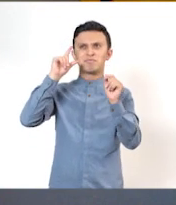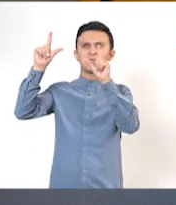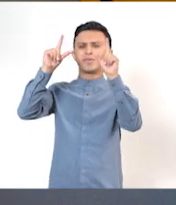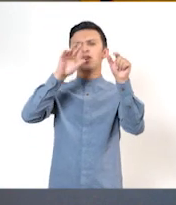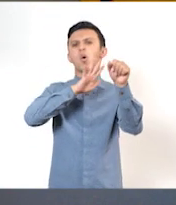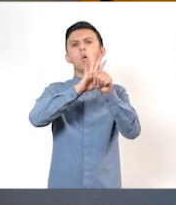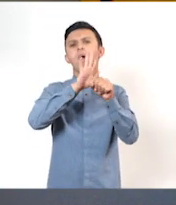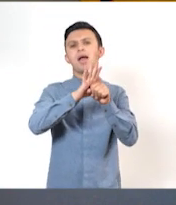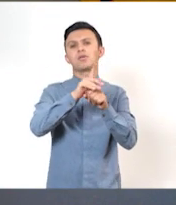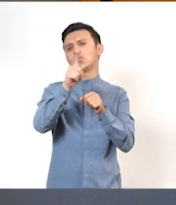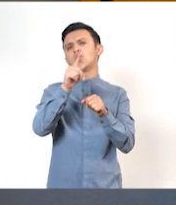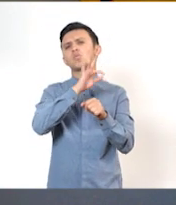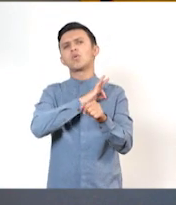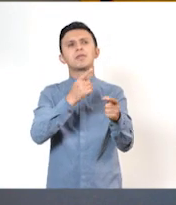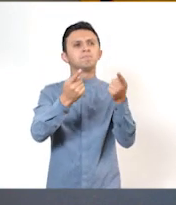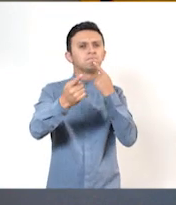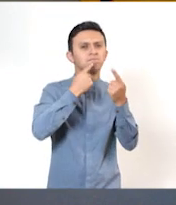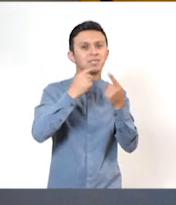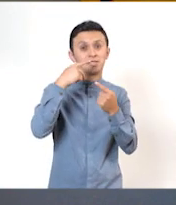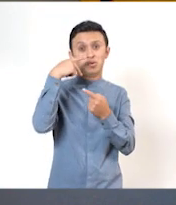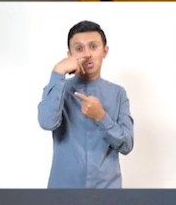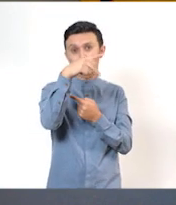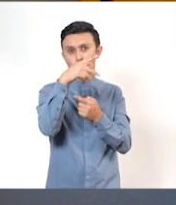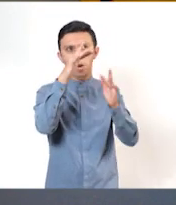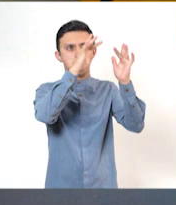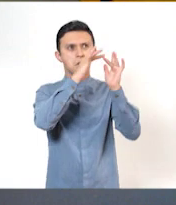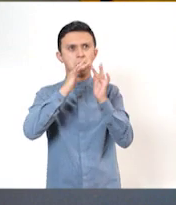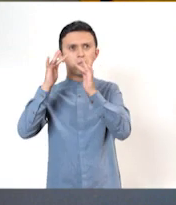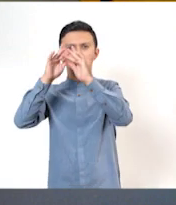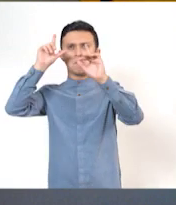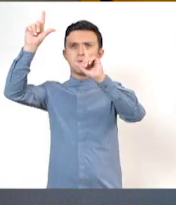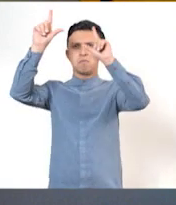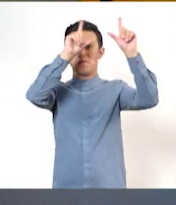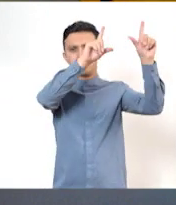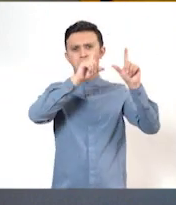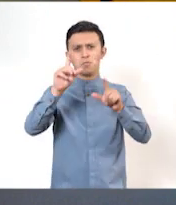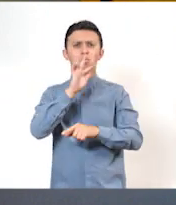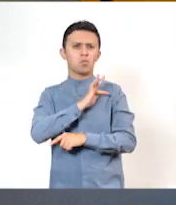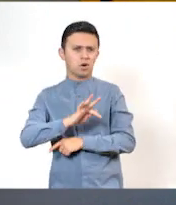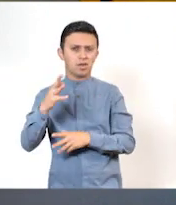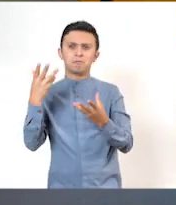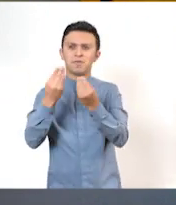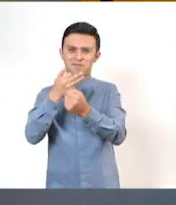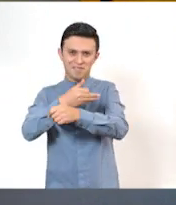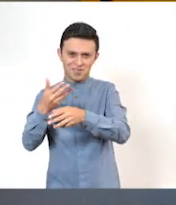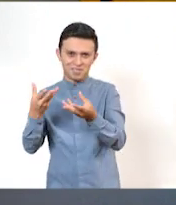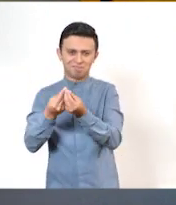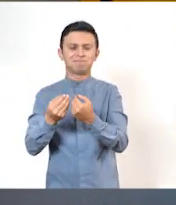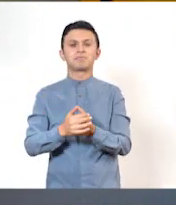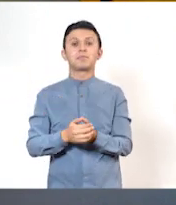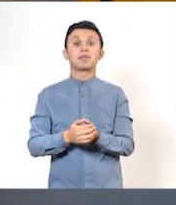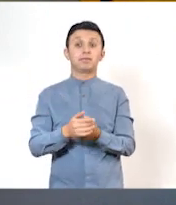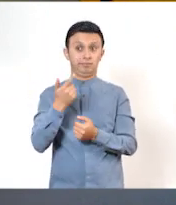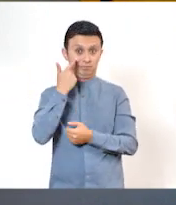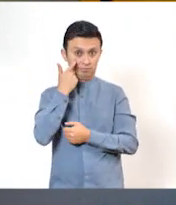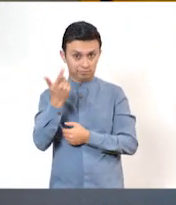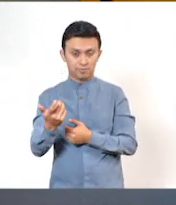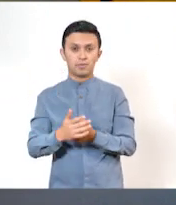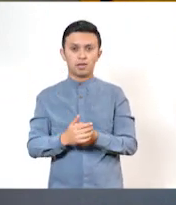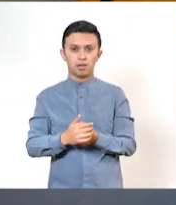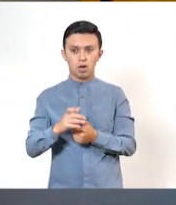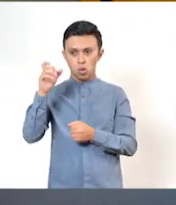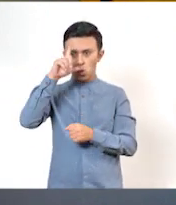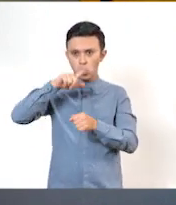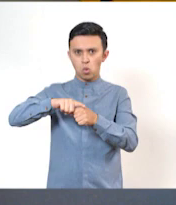casa? Coméntenlo y pueden hacer su propia telaraña con su familia. Pues como vemos, las culturas aportan a otros